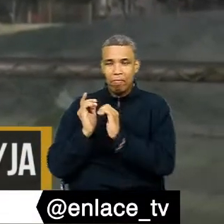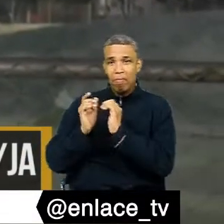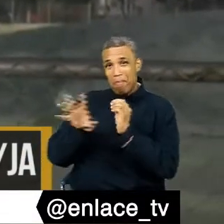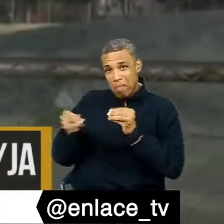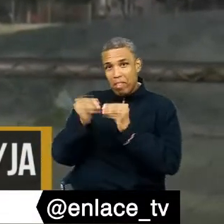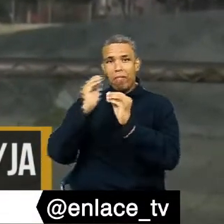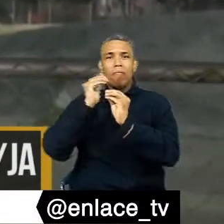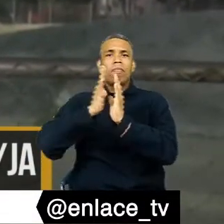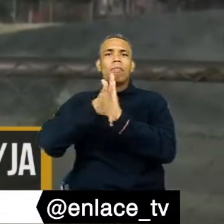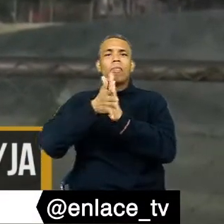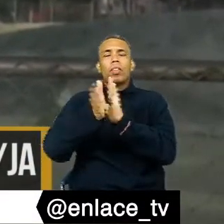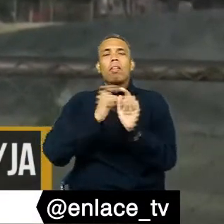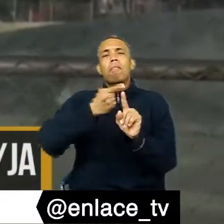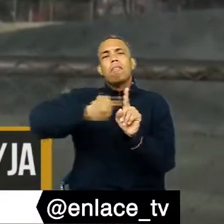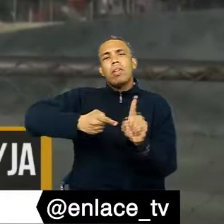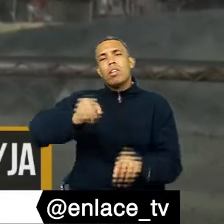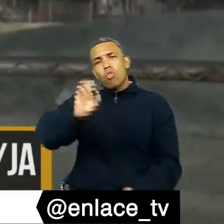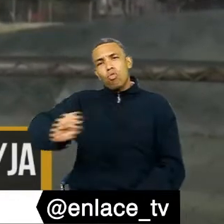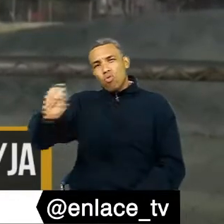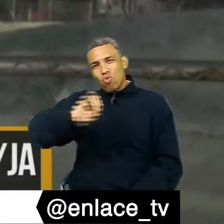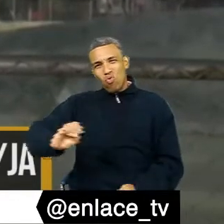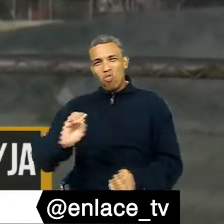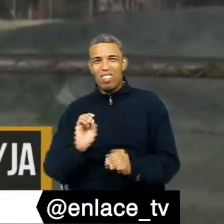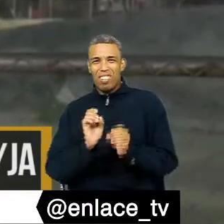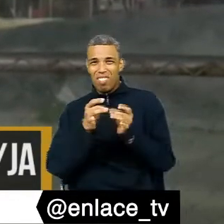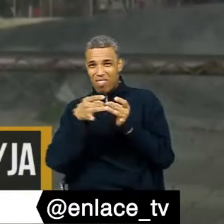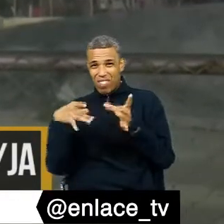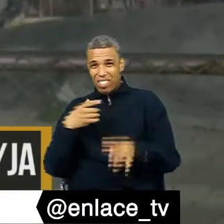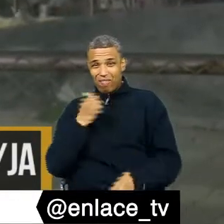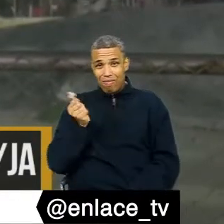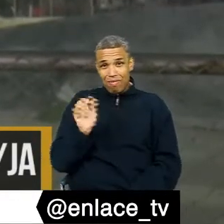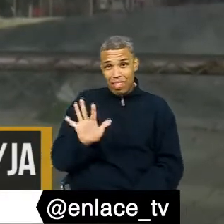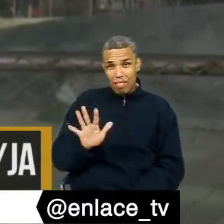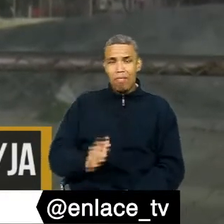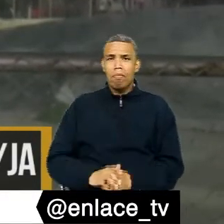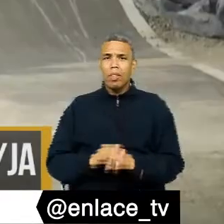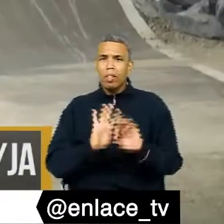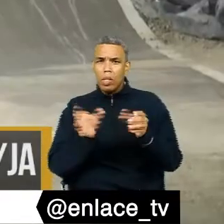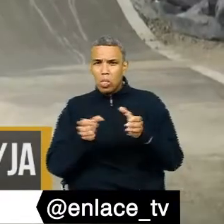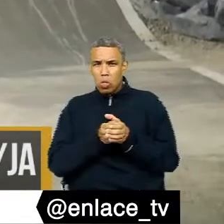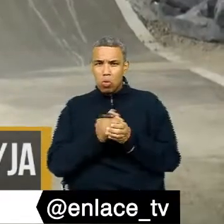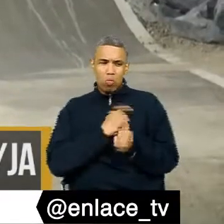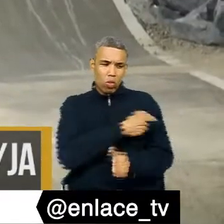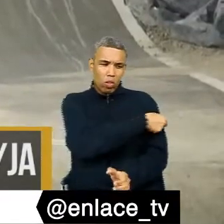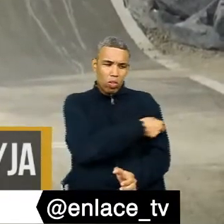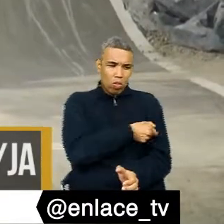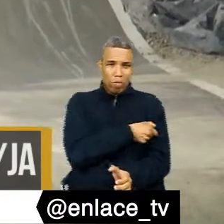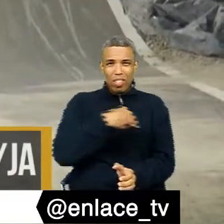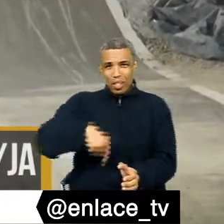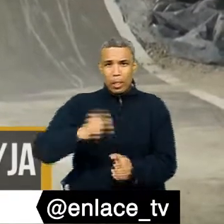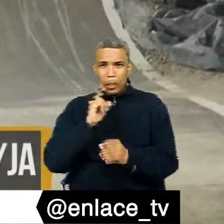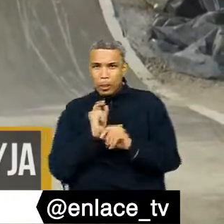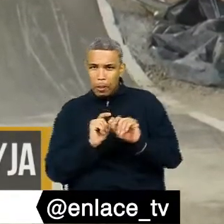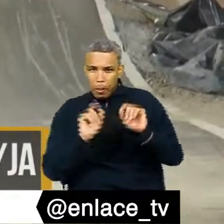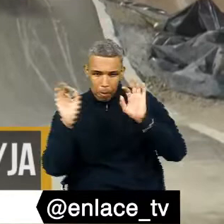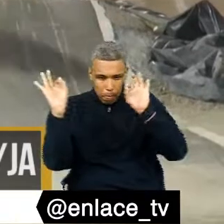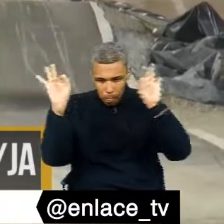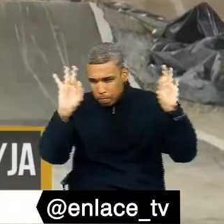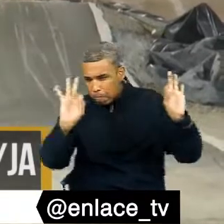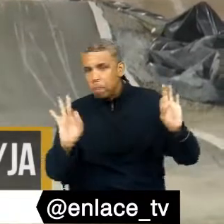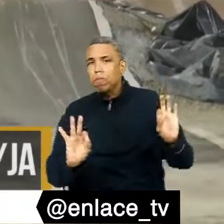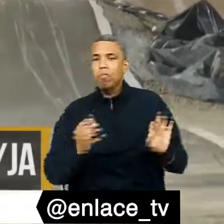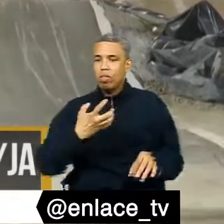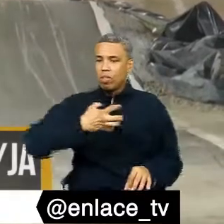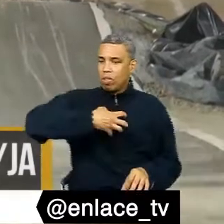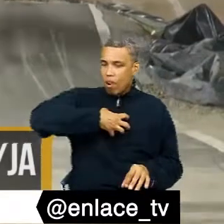octubre el comité municipal de BMX realizará en Barranca Bermeja la siguiente válida. Lo que